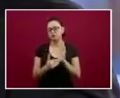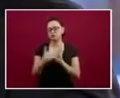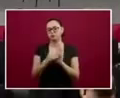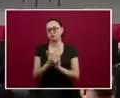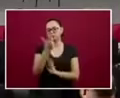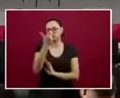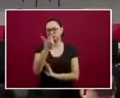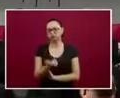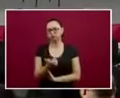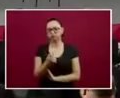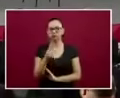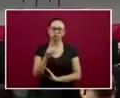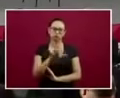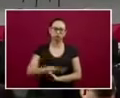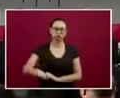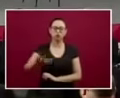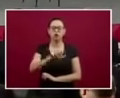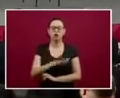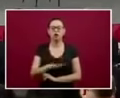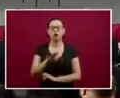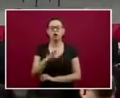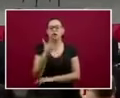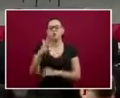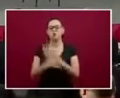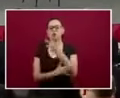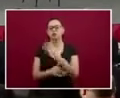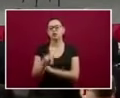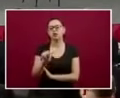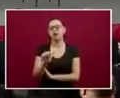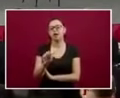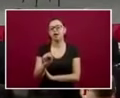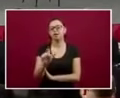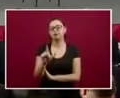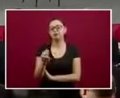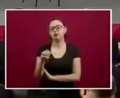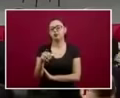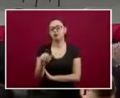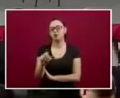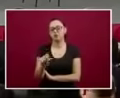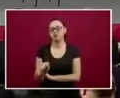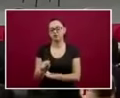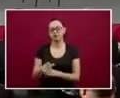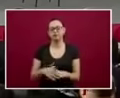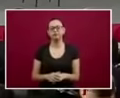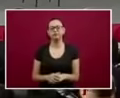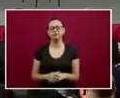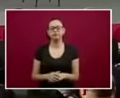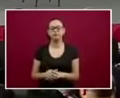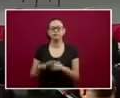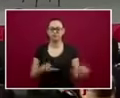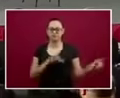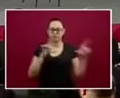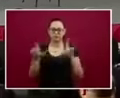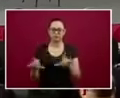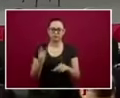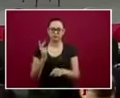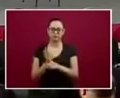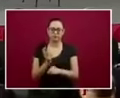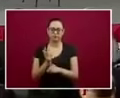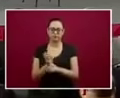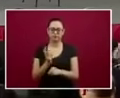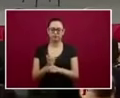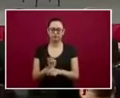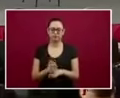bien en cuestión de corrupción e impunidad, y yo cooperaré con todo lo que me pidan.